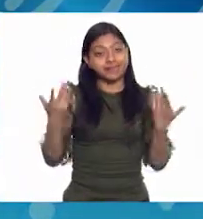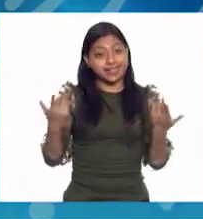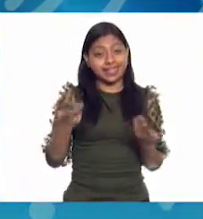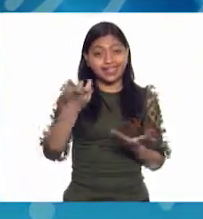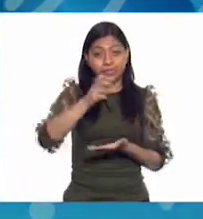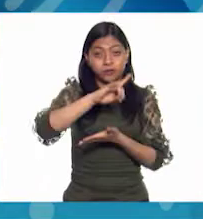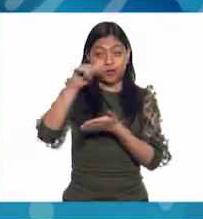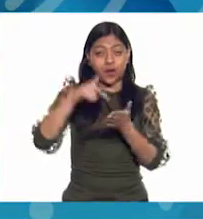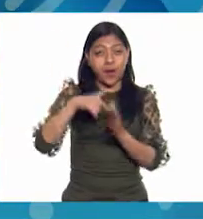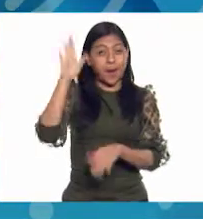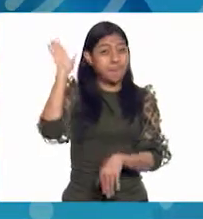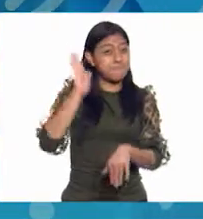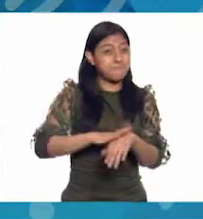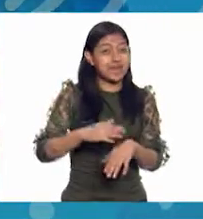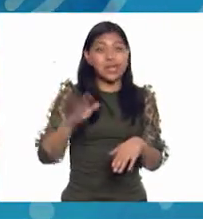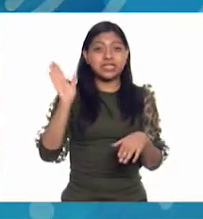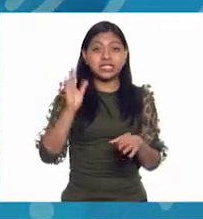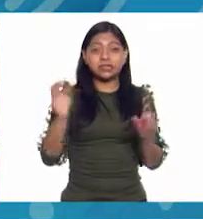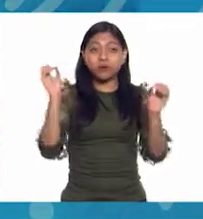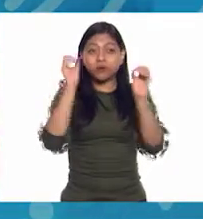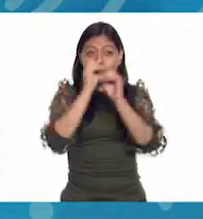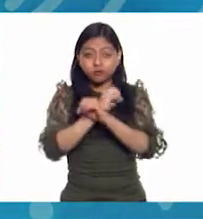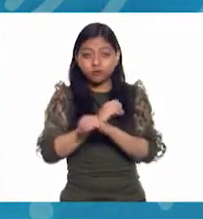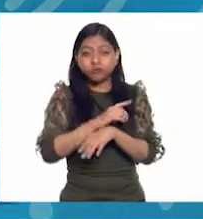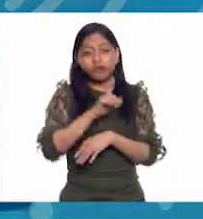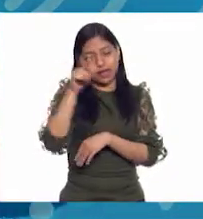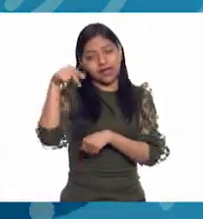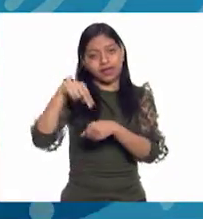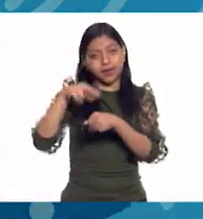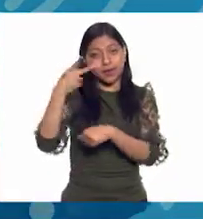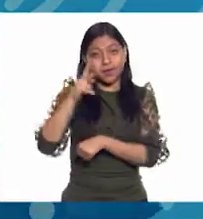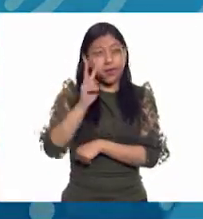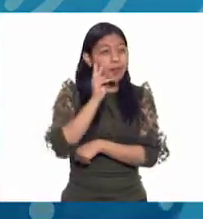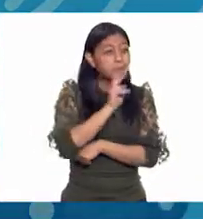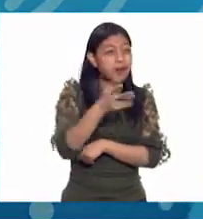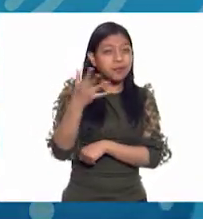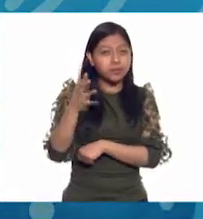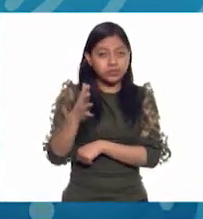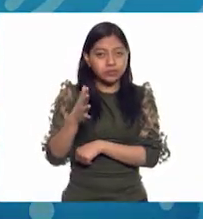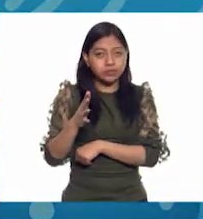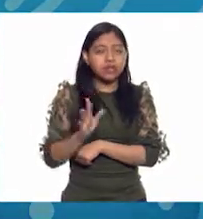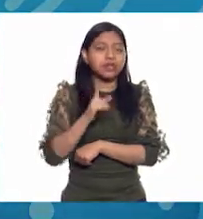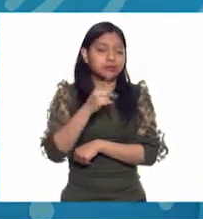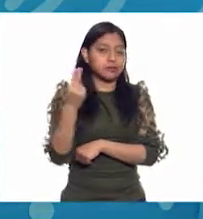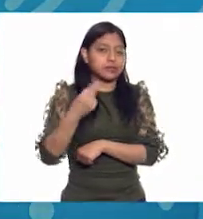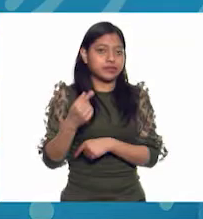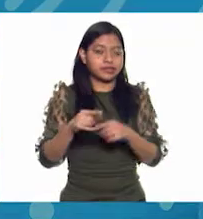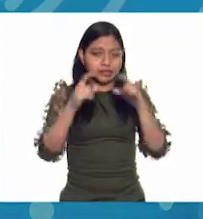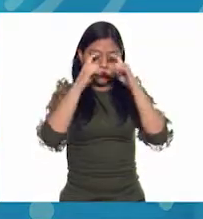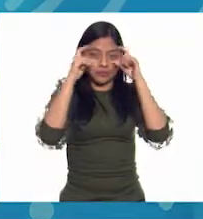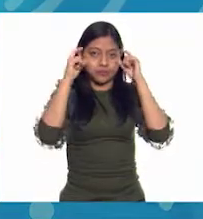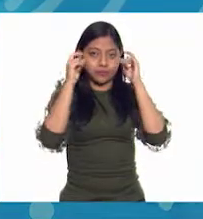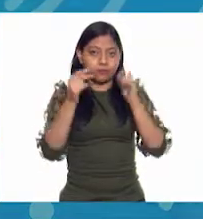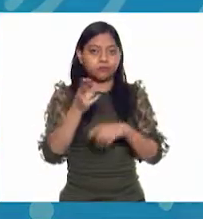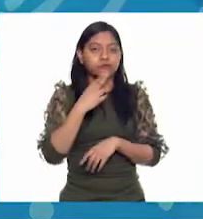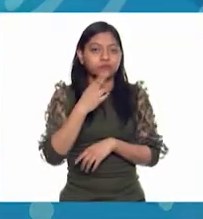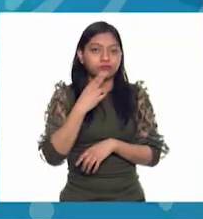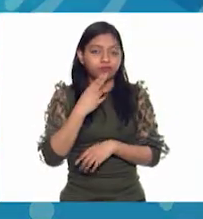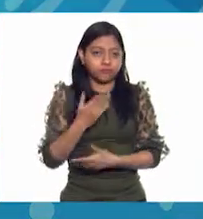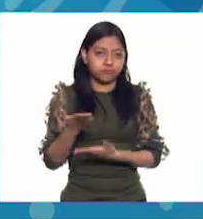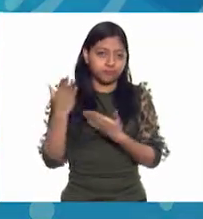los lugares donde ese oscurecimiento no se puede percibir mucho a simple vista, hay que utilizar este tipo de instrumentos,